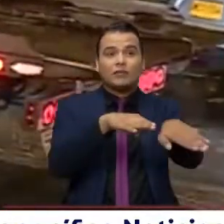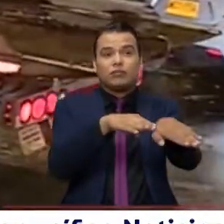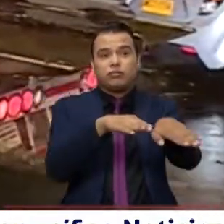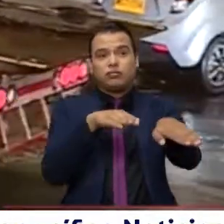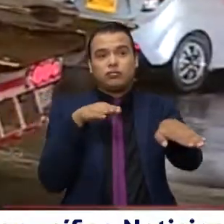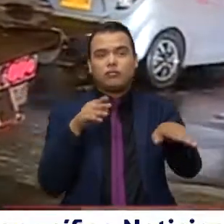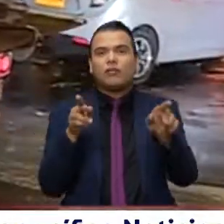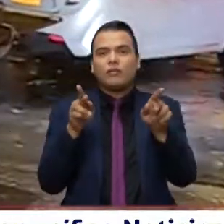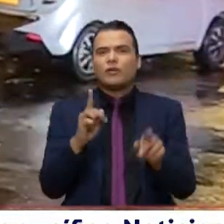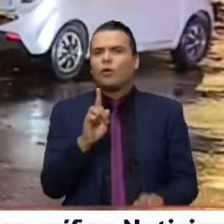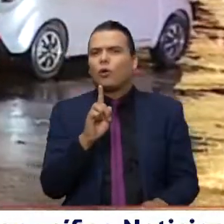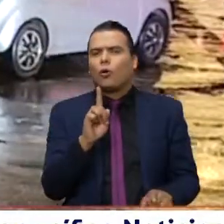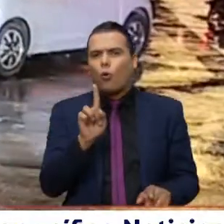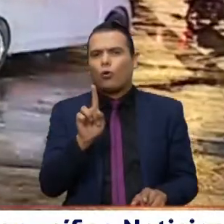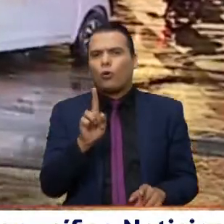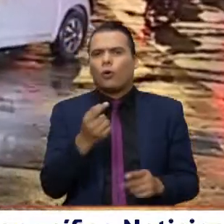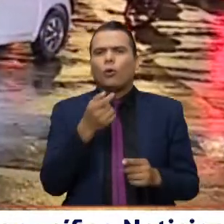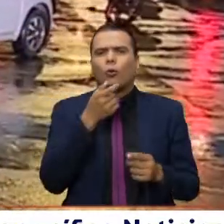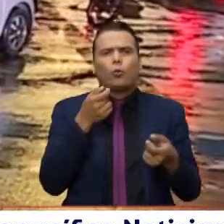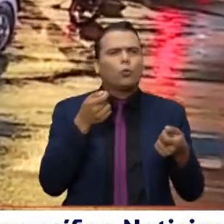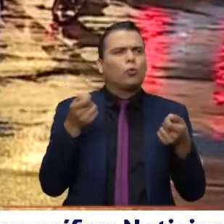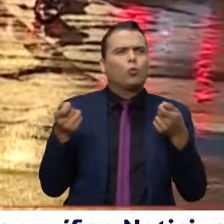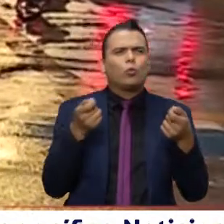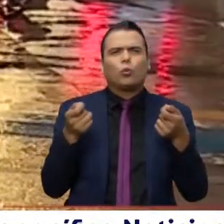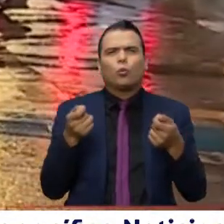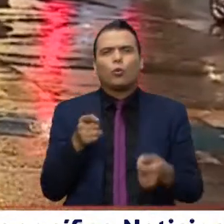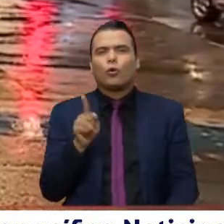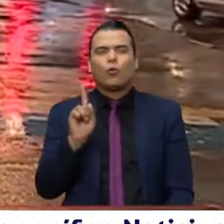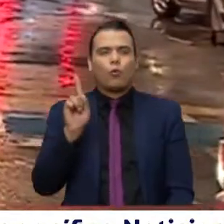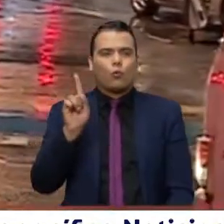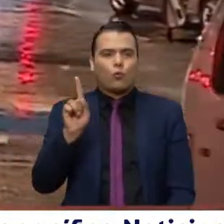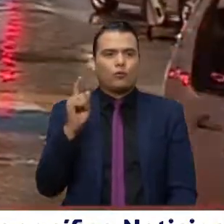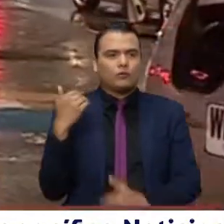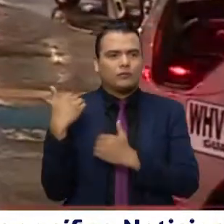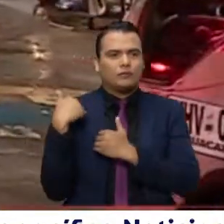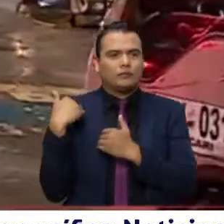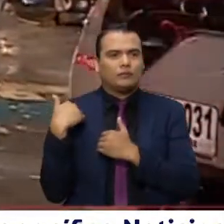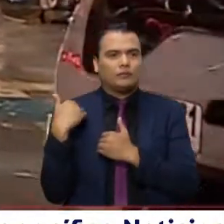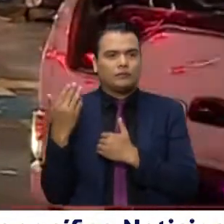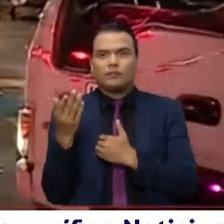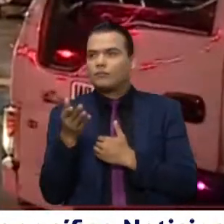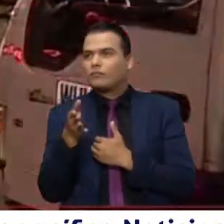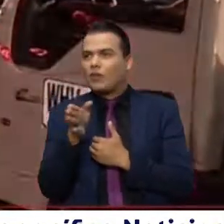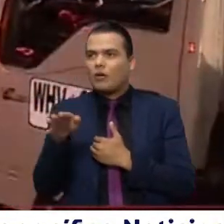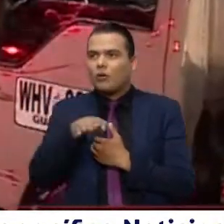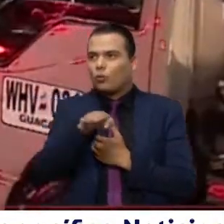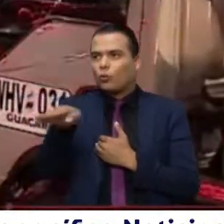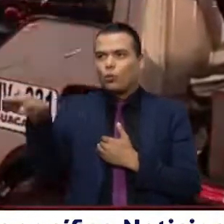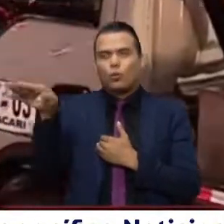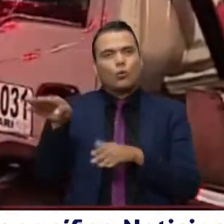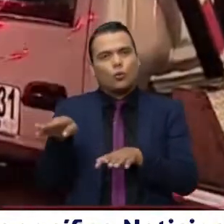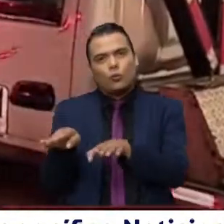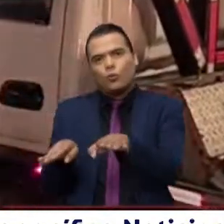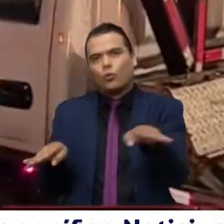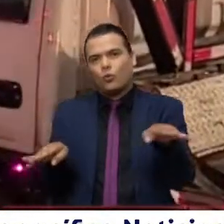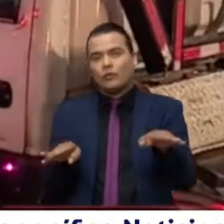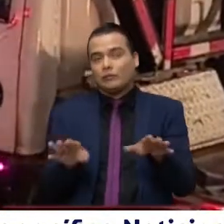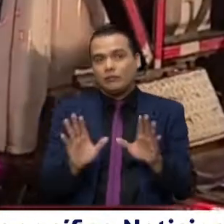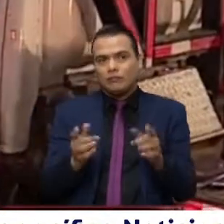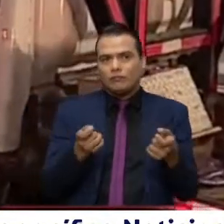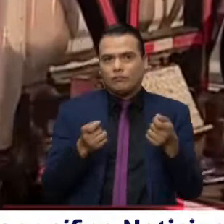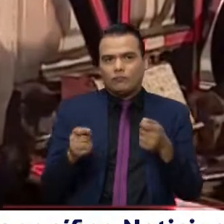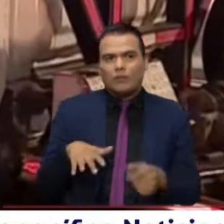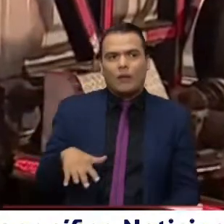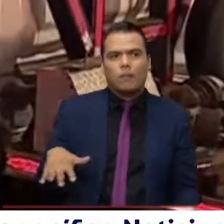solo guarda de tránsito en la zona, quien es el que está habilitando la vía a esta hora. Como ven,